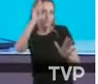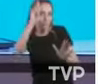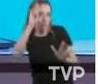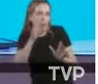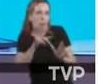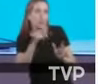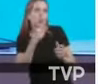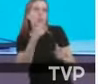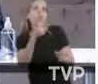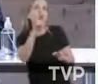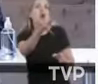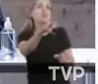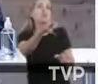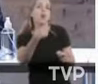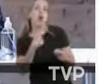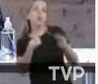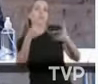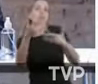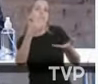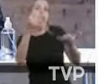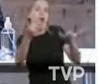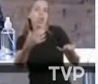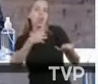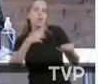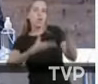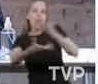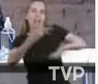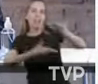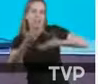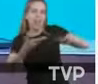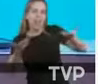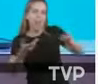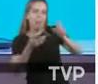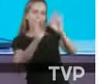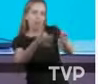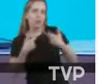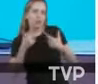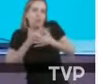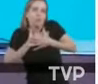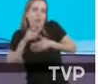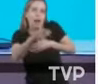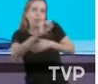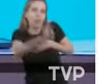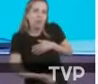siempre nos tuteamos, Alberto, así que con el afecto que siempre sabes que te tengo.